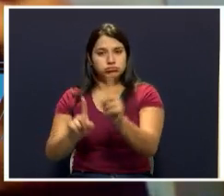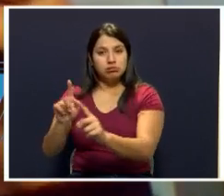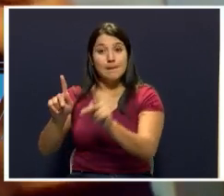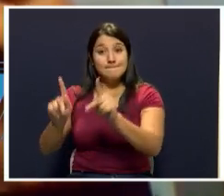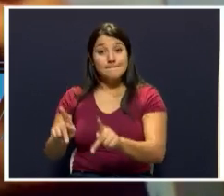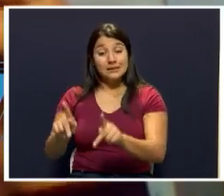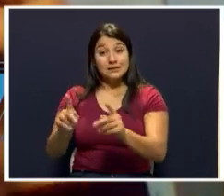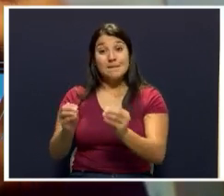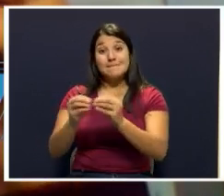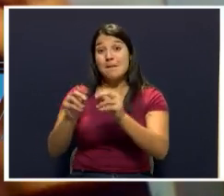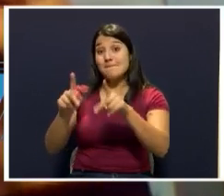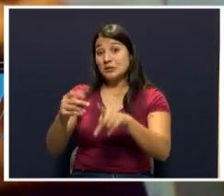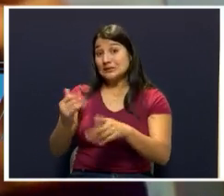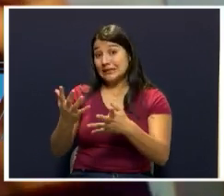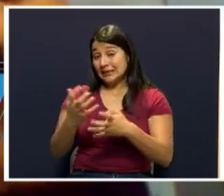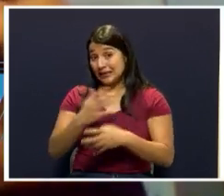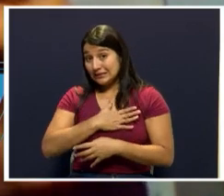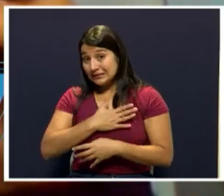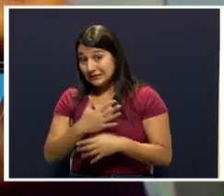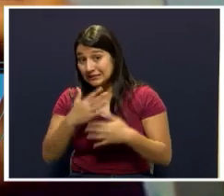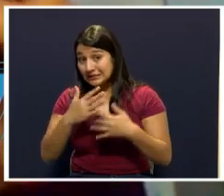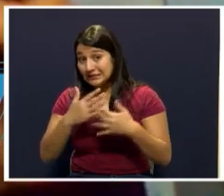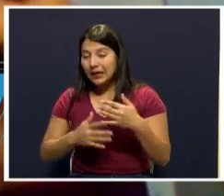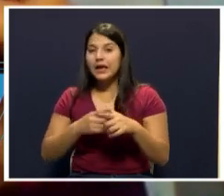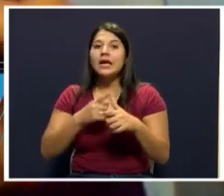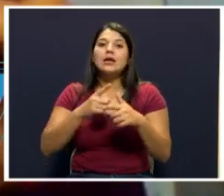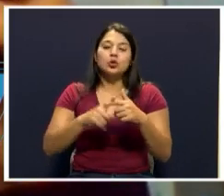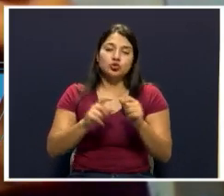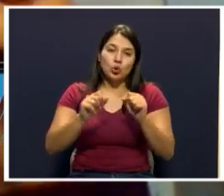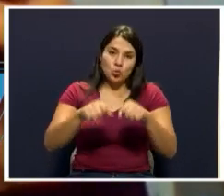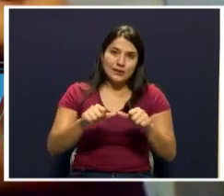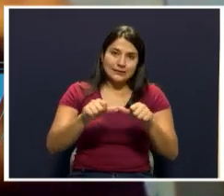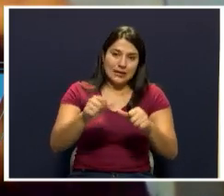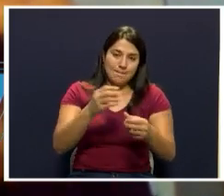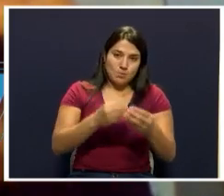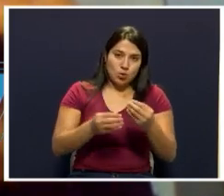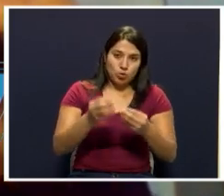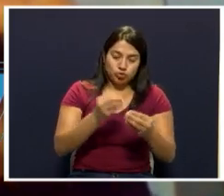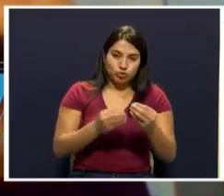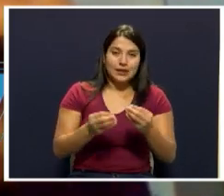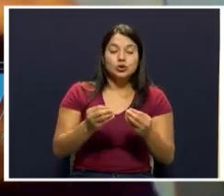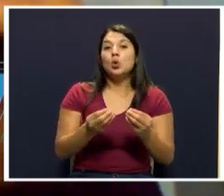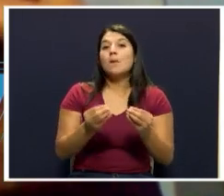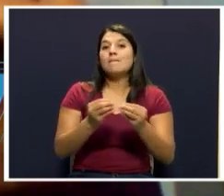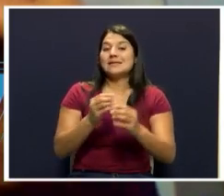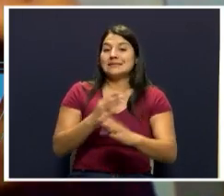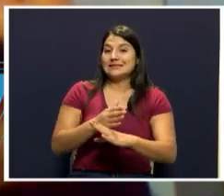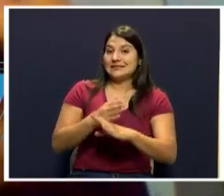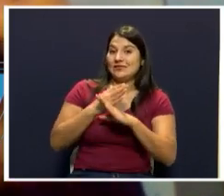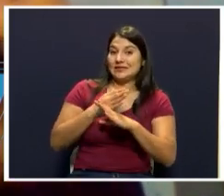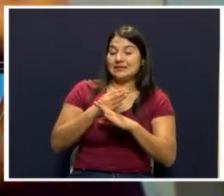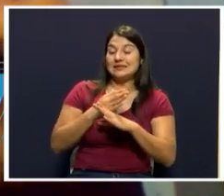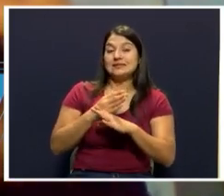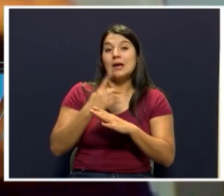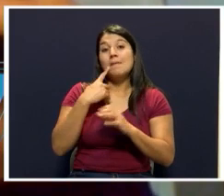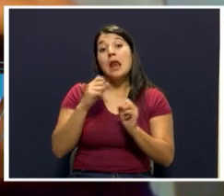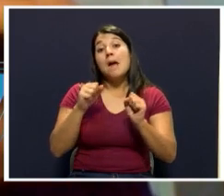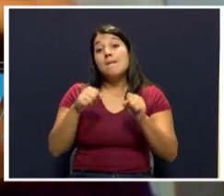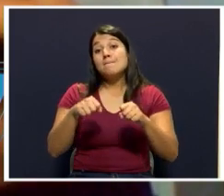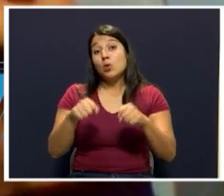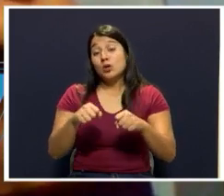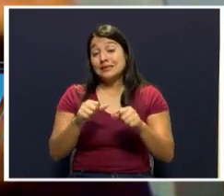instituto lógicamente podría ir generando nuevos lotes de este producto, de estos anticuerpos humanos, para que se sigan empleando